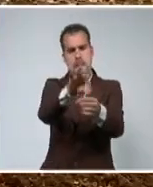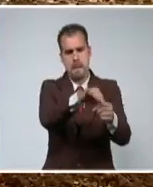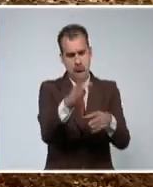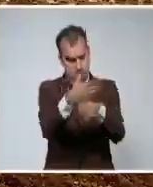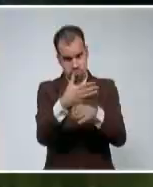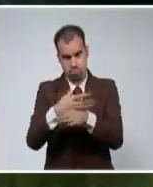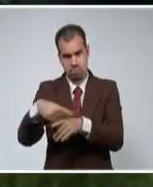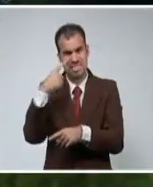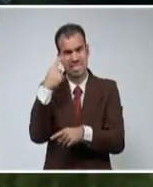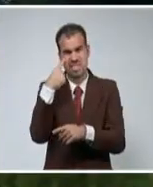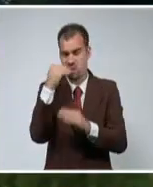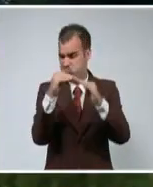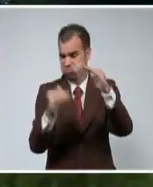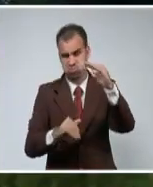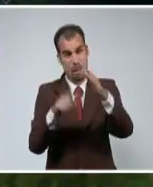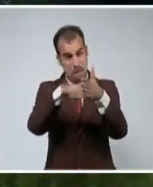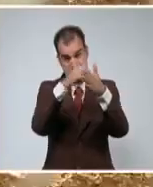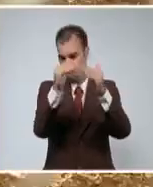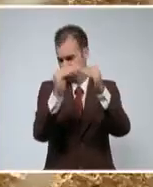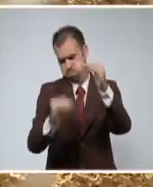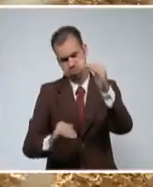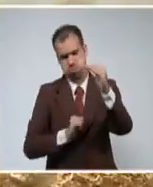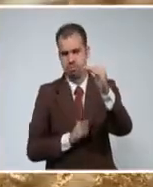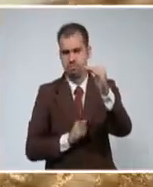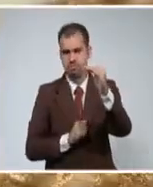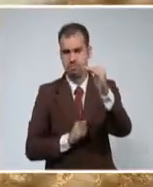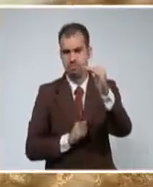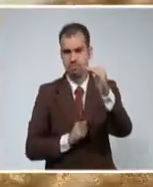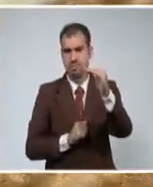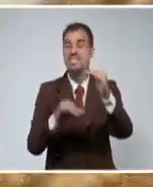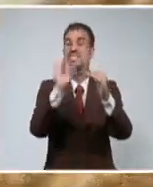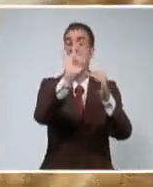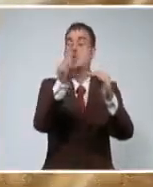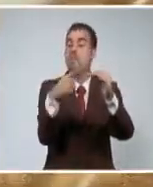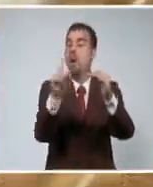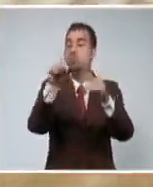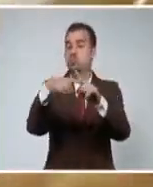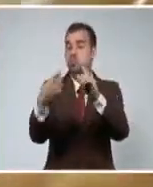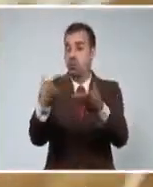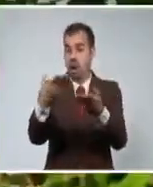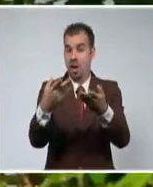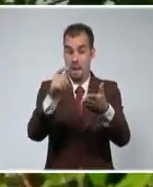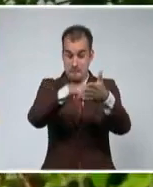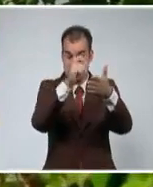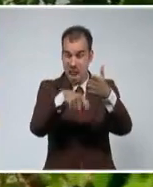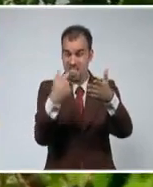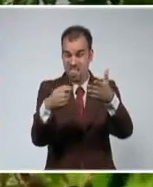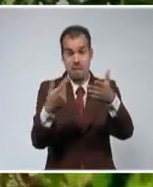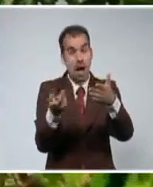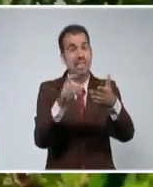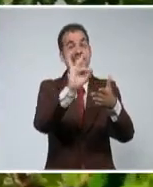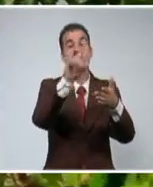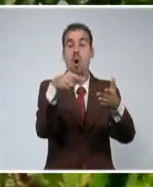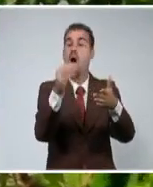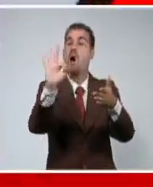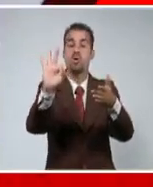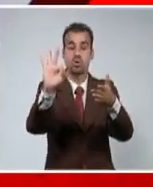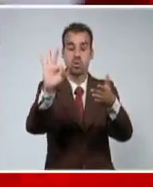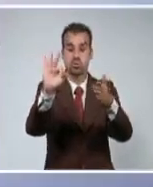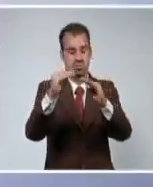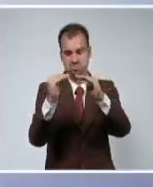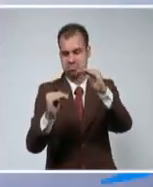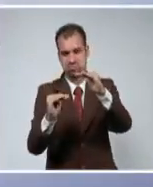por debajo de lo planificado, 7,1 toneladas de las 9,8 concebidas por